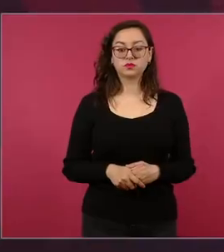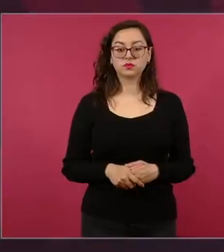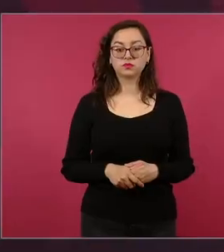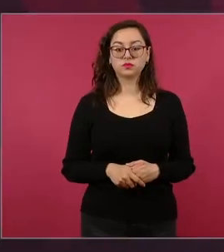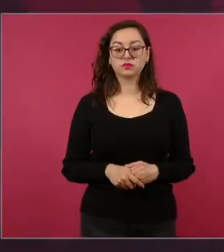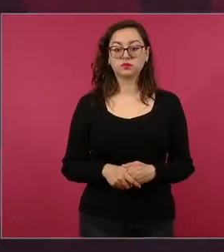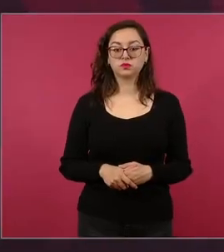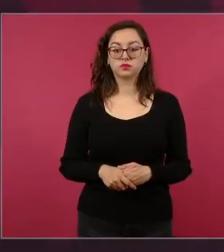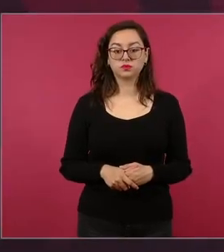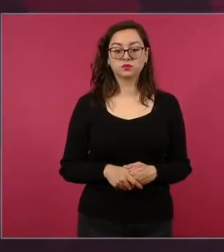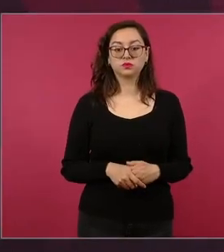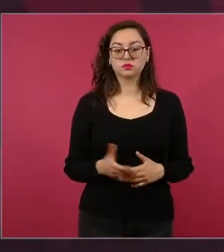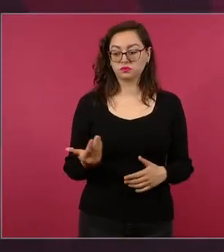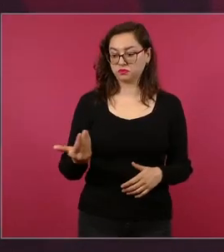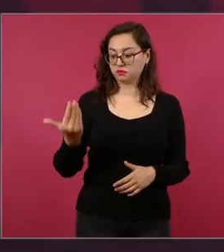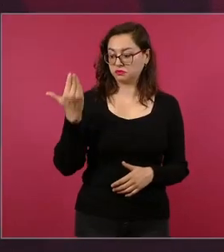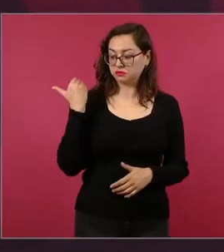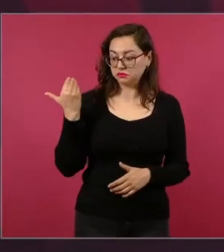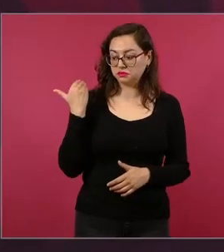mucho revuelo,